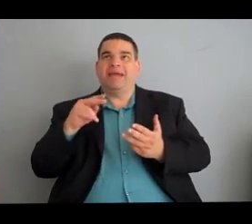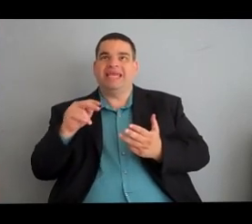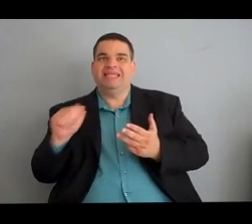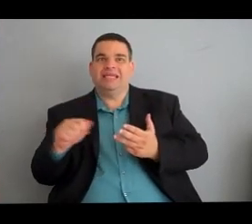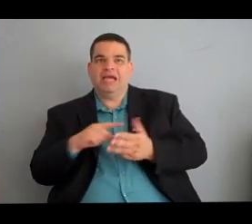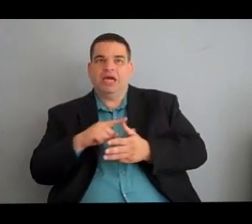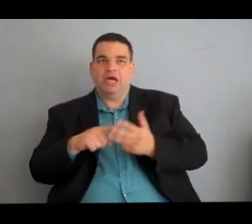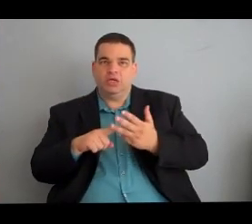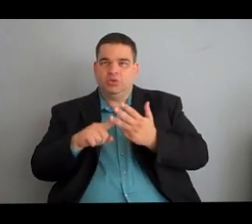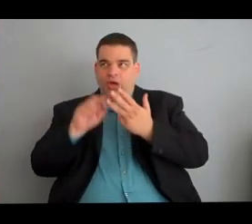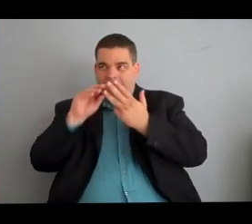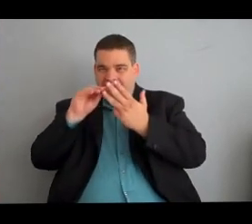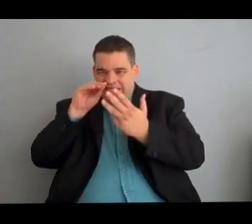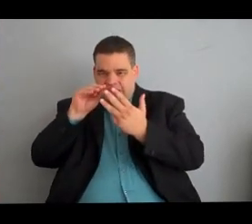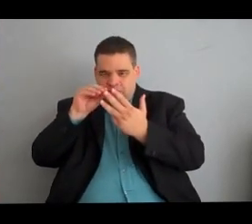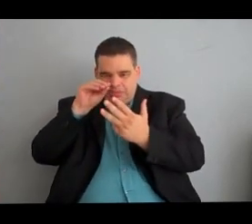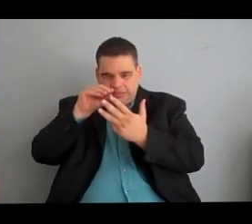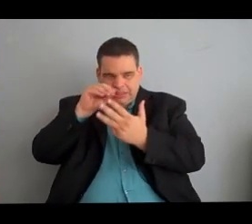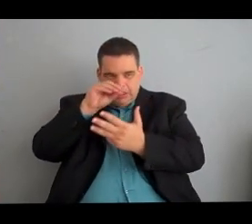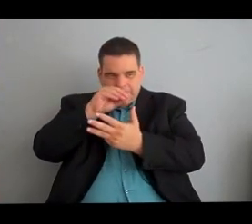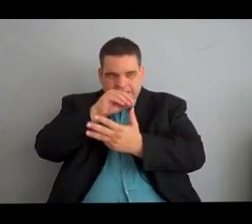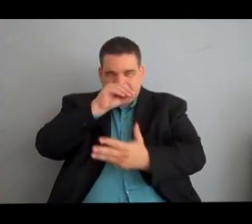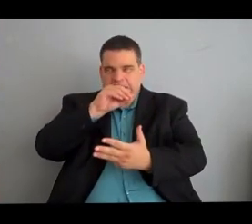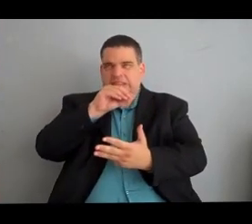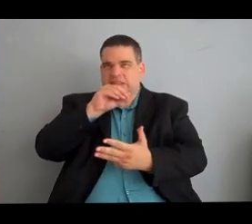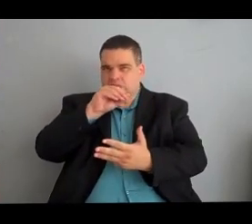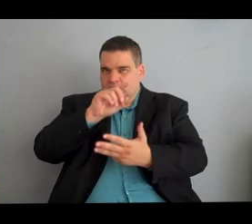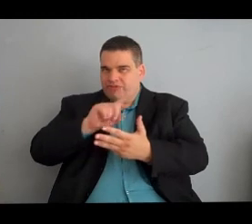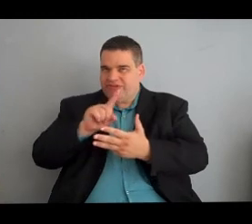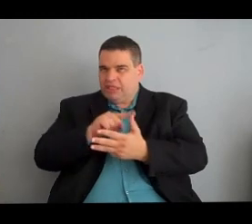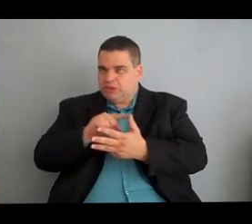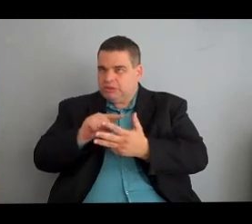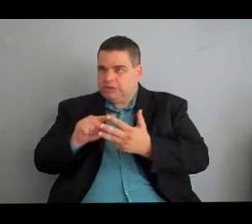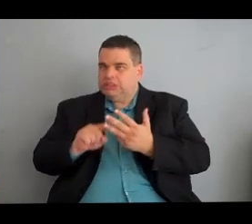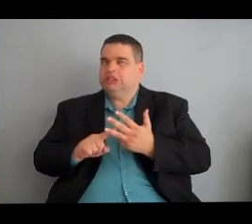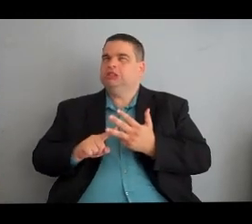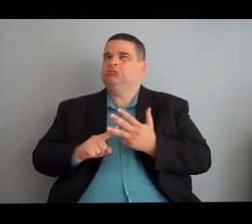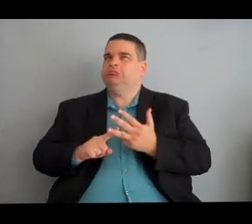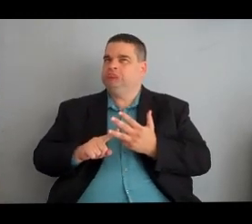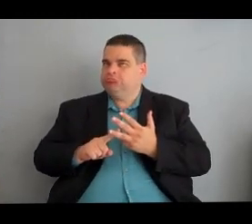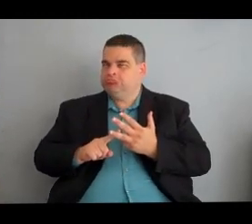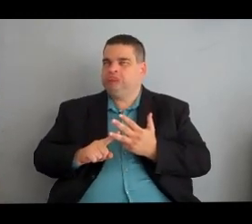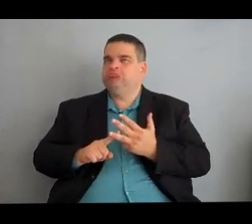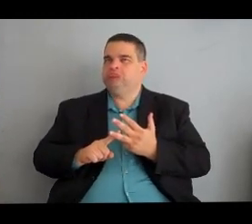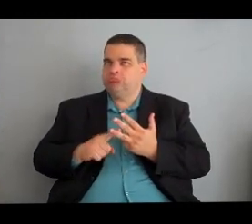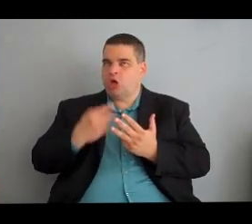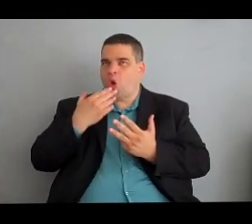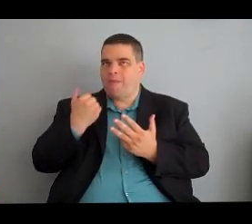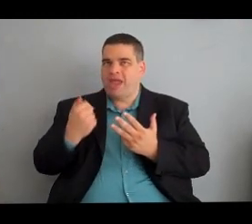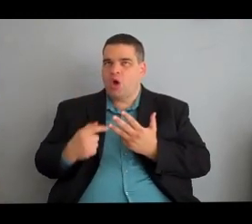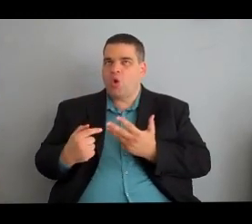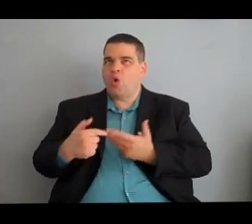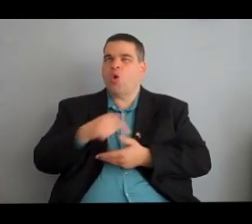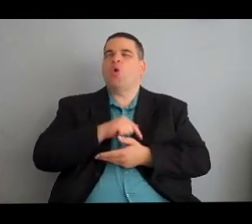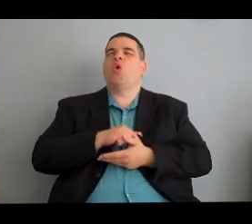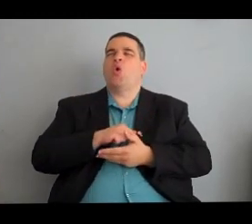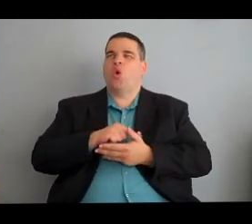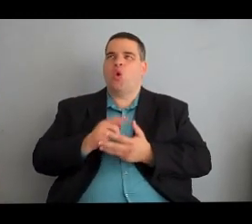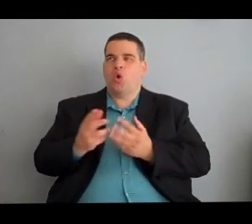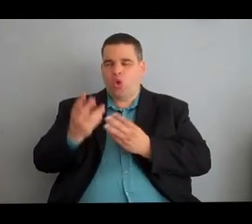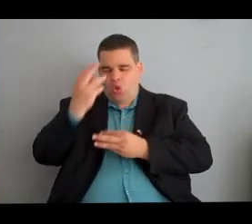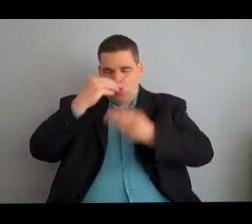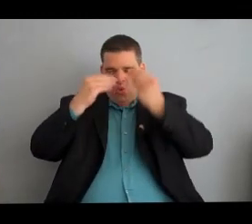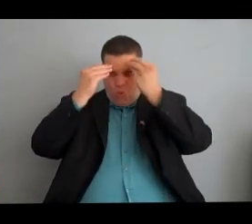ellos. Exacto. Y lo mejor de cada cual, pues yo lo aplico más. Y ajá. lo aplico